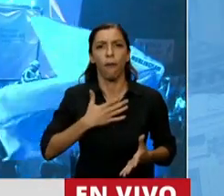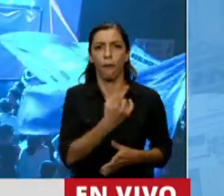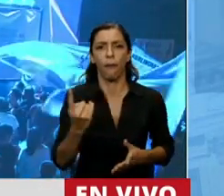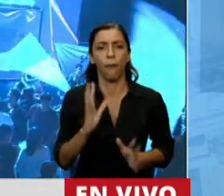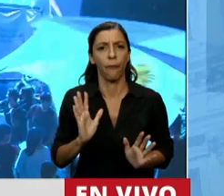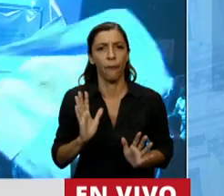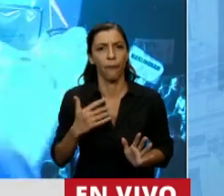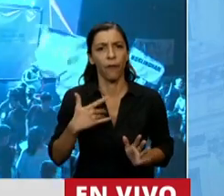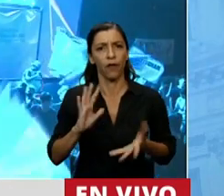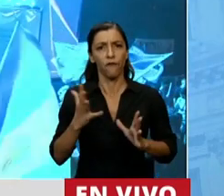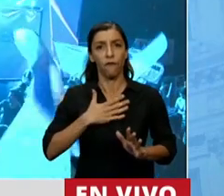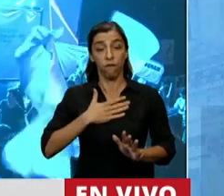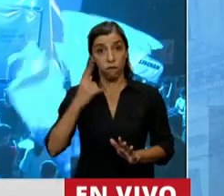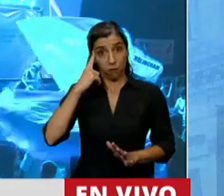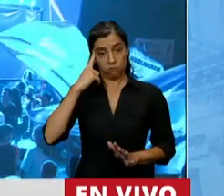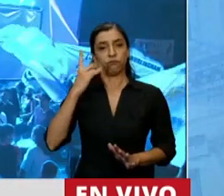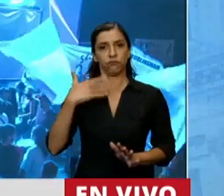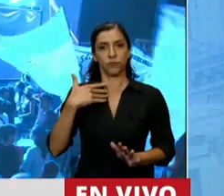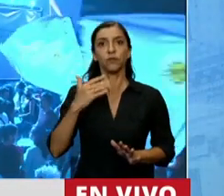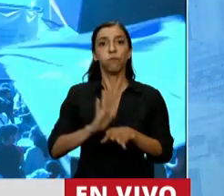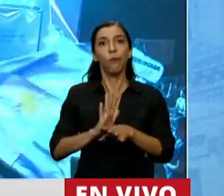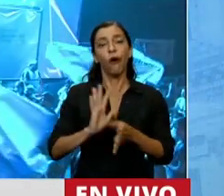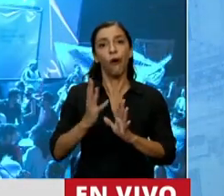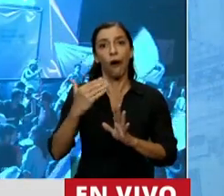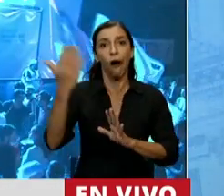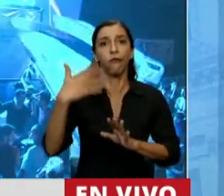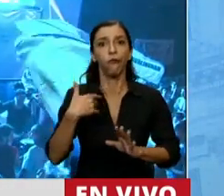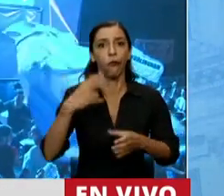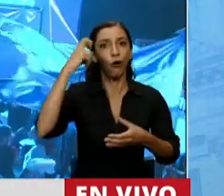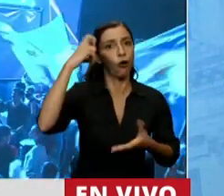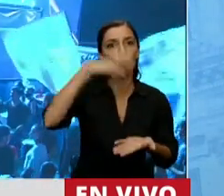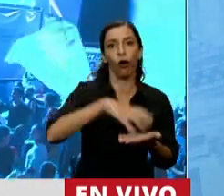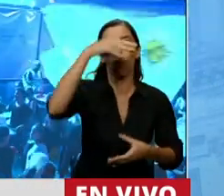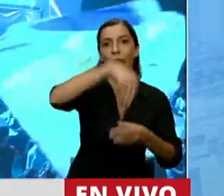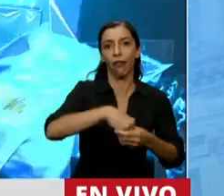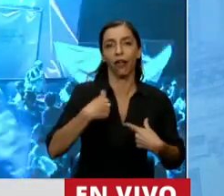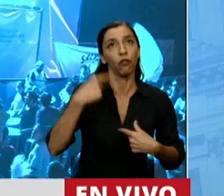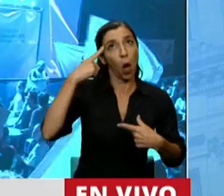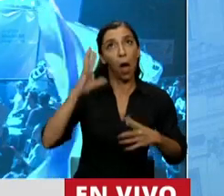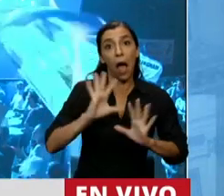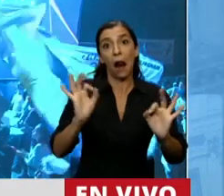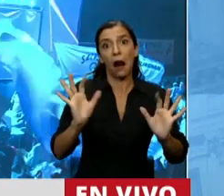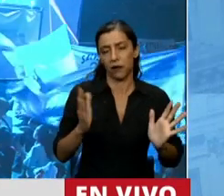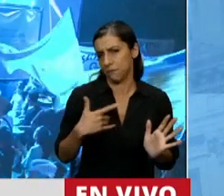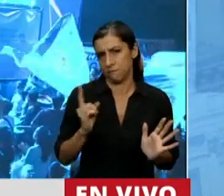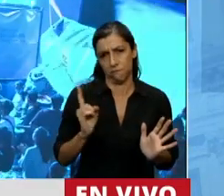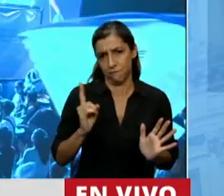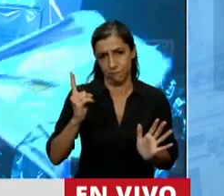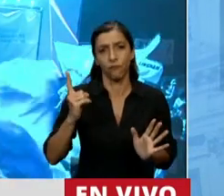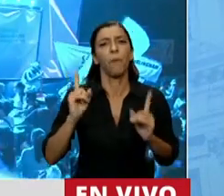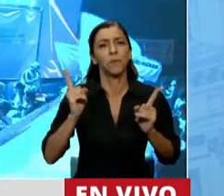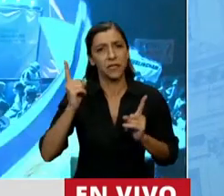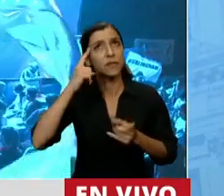Casa de Gobierno ni en la de este honorable Congreso. Y yo estoy convencido que la vida se inicia desde la